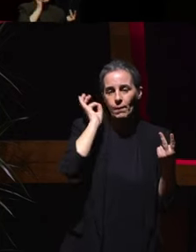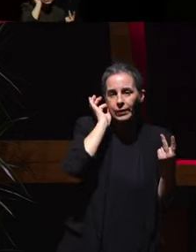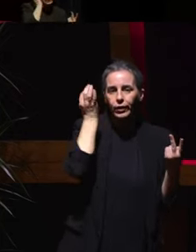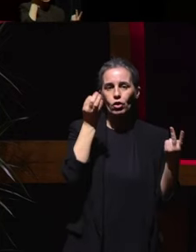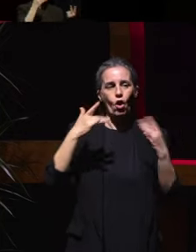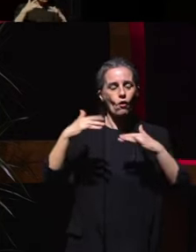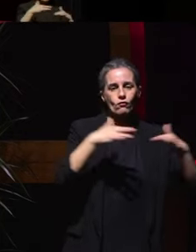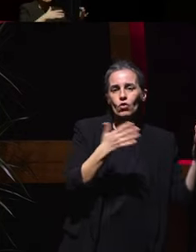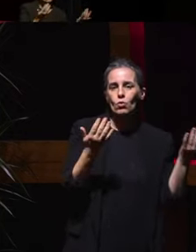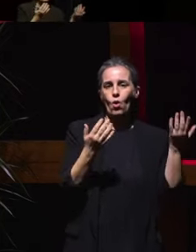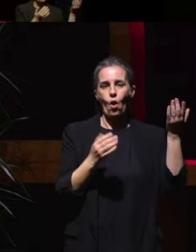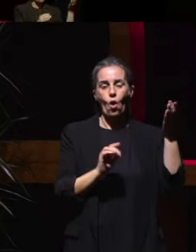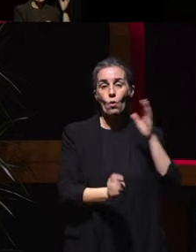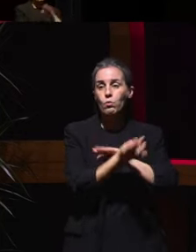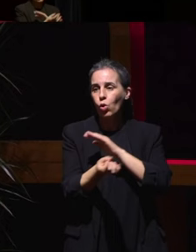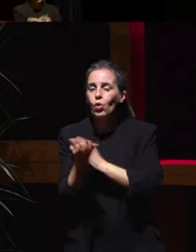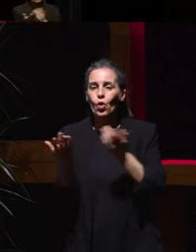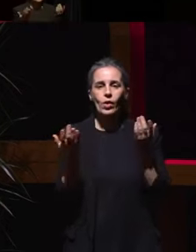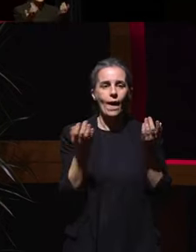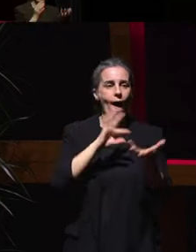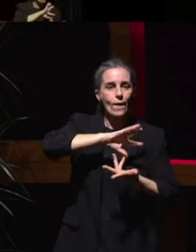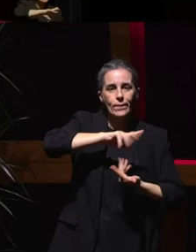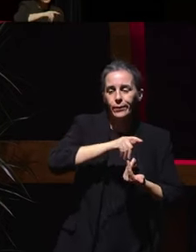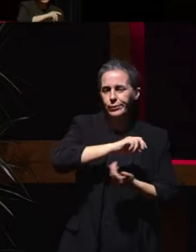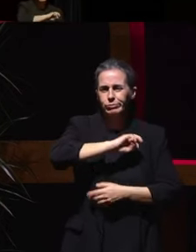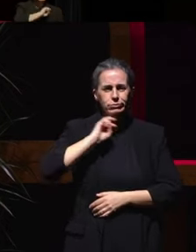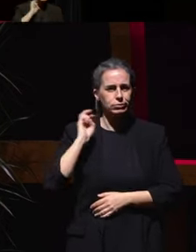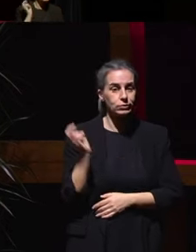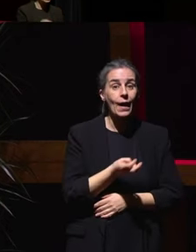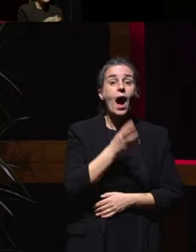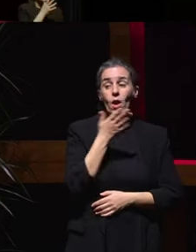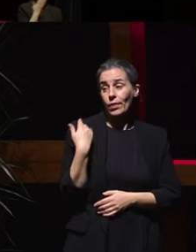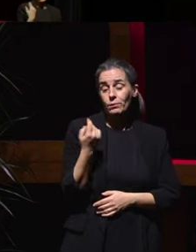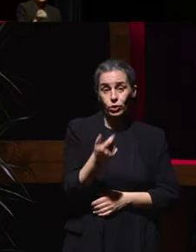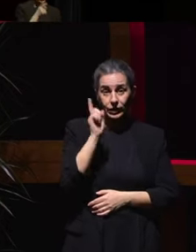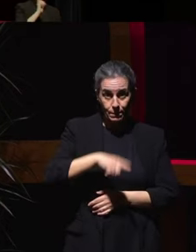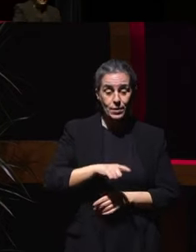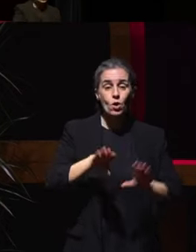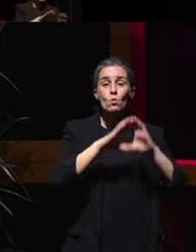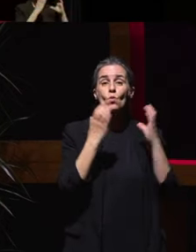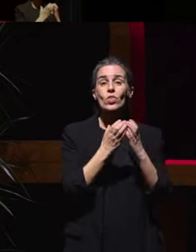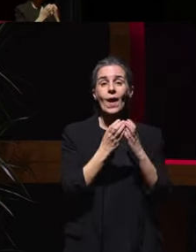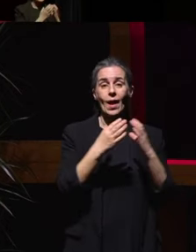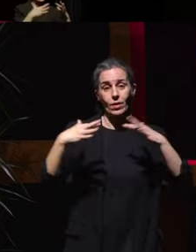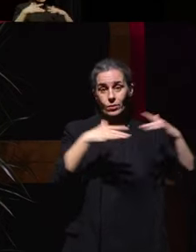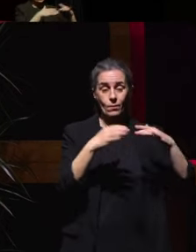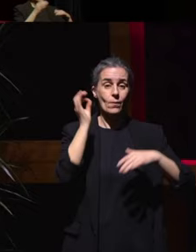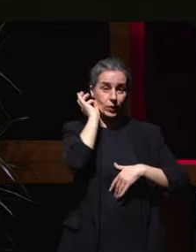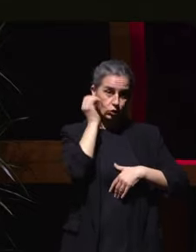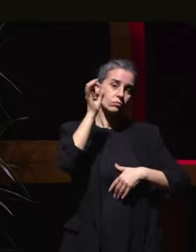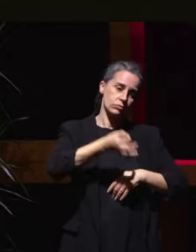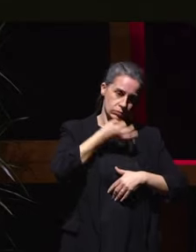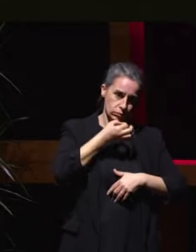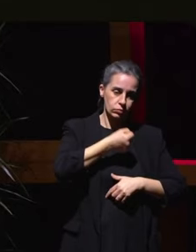productora, fixo informativos. Ahora, recentemente, tamén ten narrado partidos do Mundial Feminino. Como di